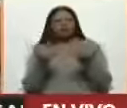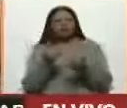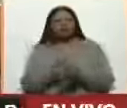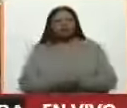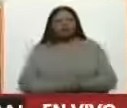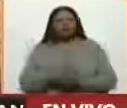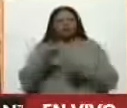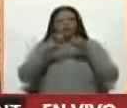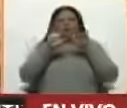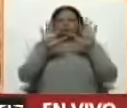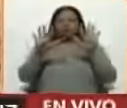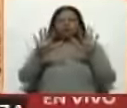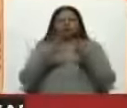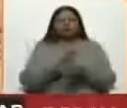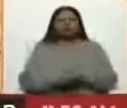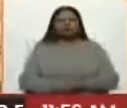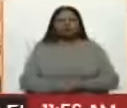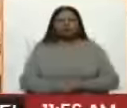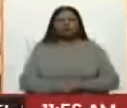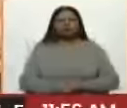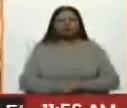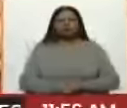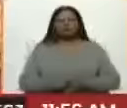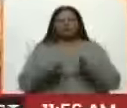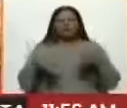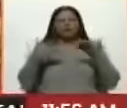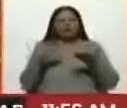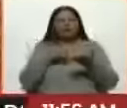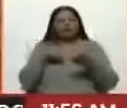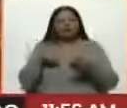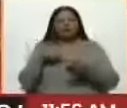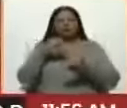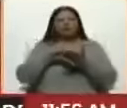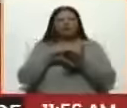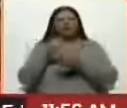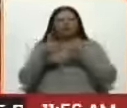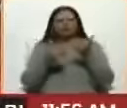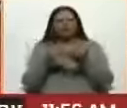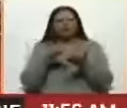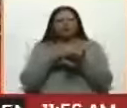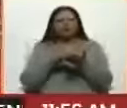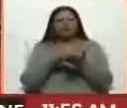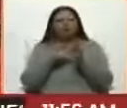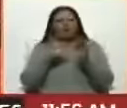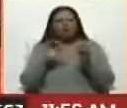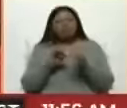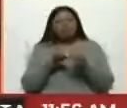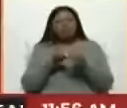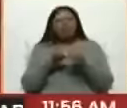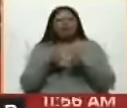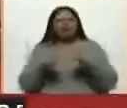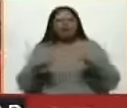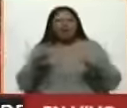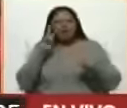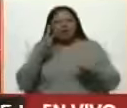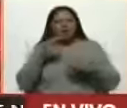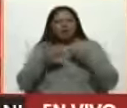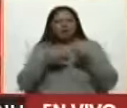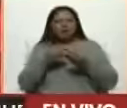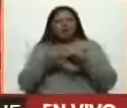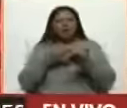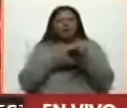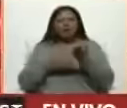tiene que ser este 1x10. ¿Para qué? Para nosotros poner los pies sobre la tierra.